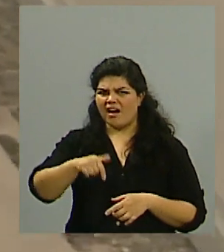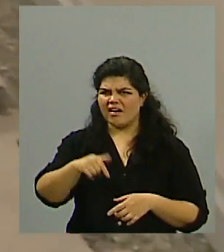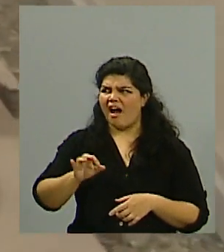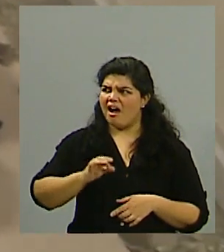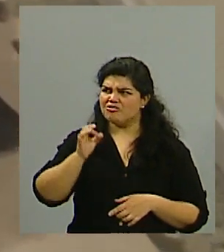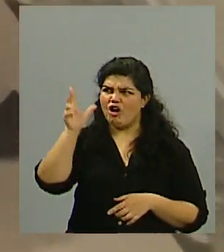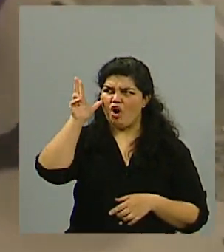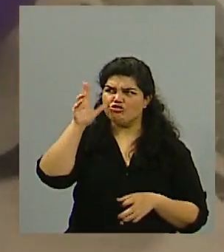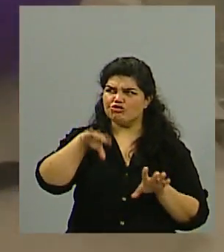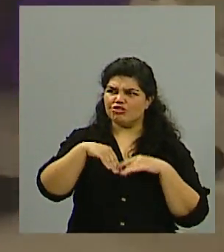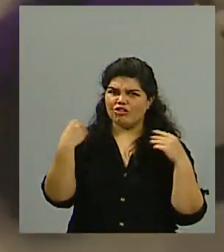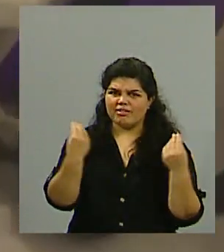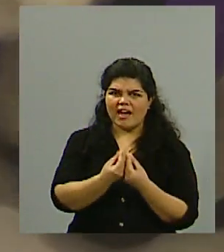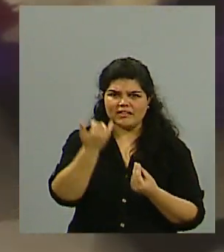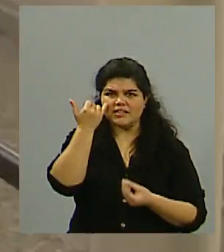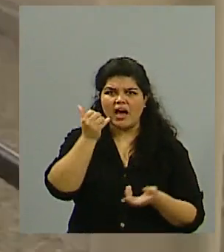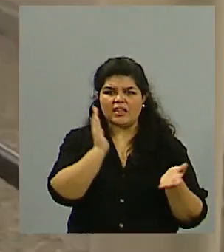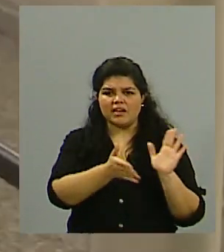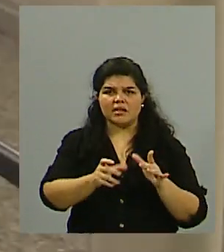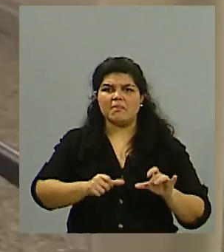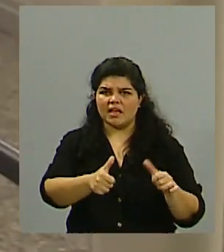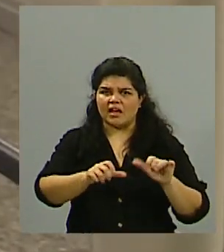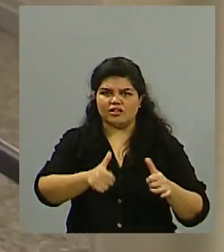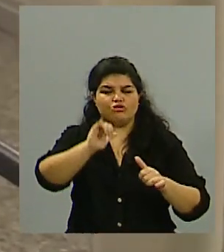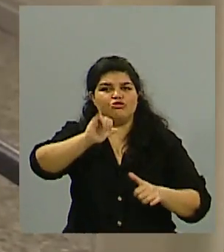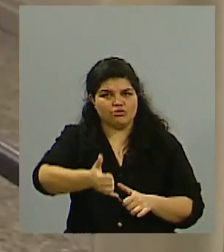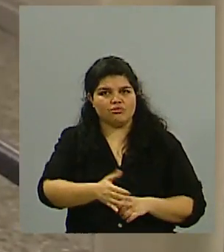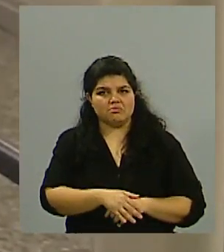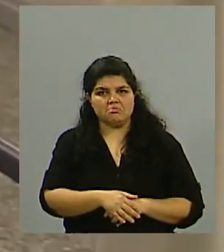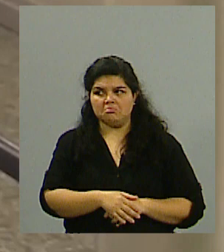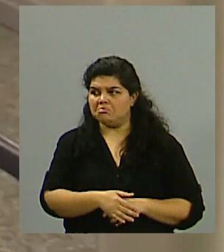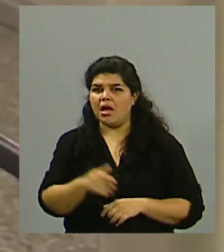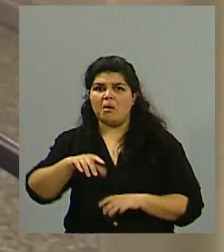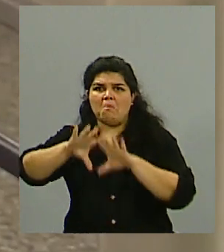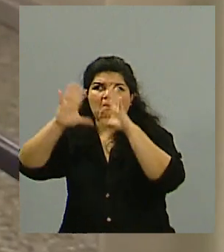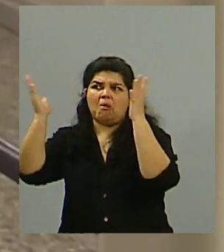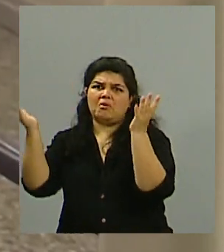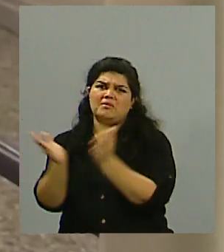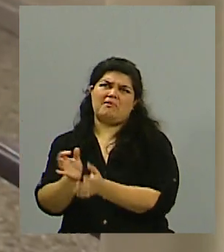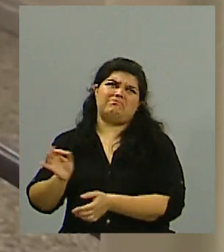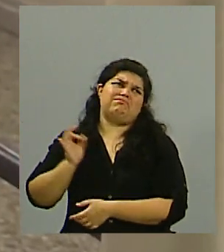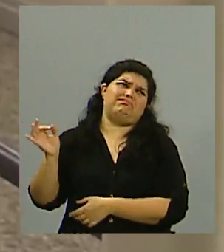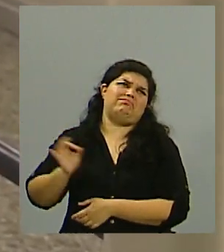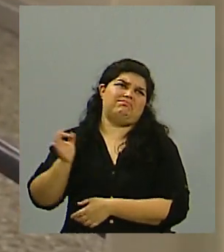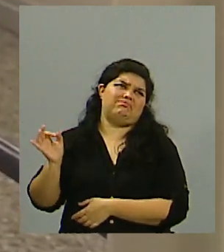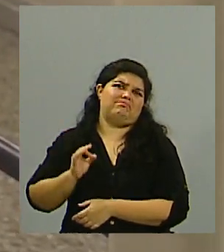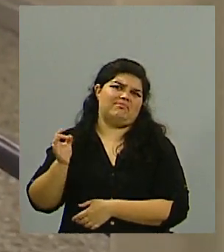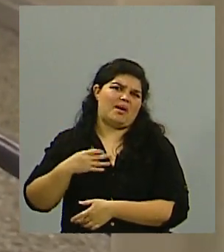30 mínimo. Claro. Bueno, de hecho, yo te presentaba como especialista en esto, que lo has hecho a